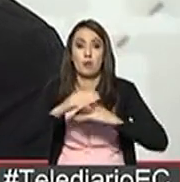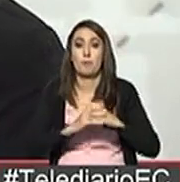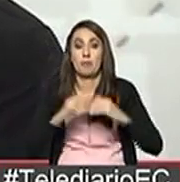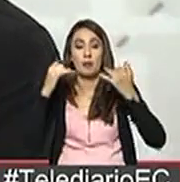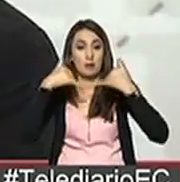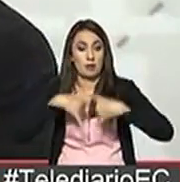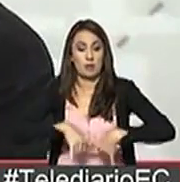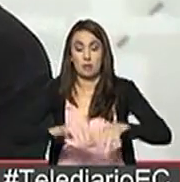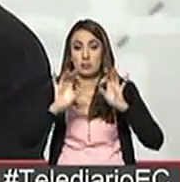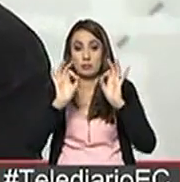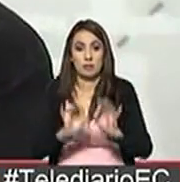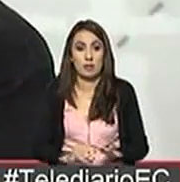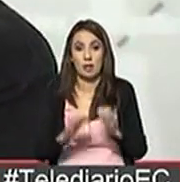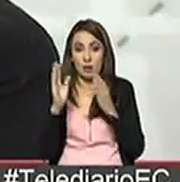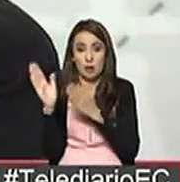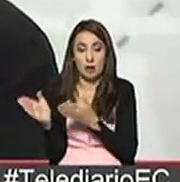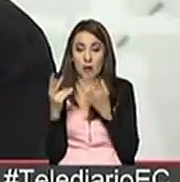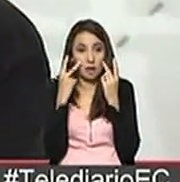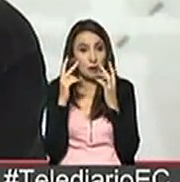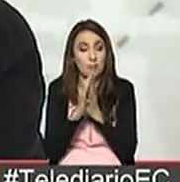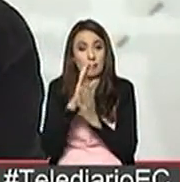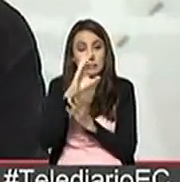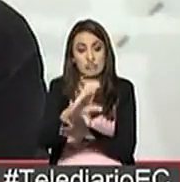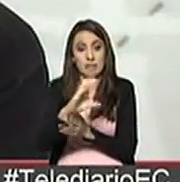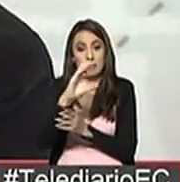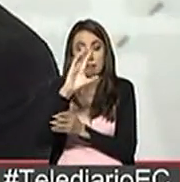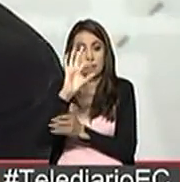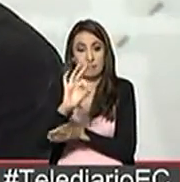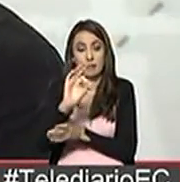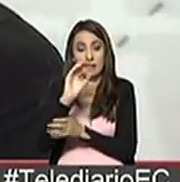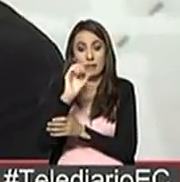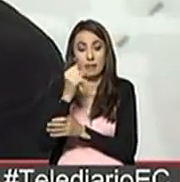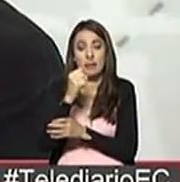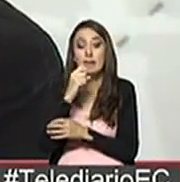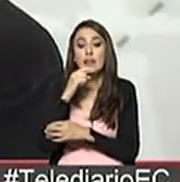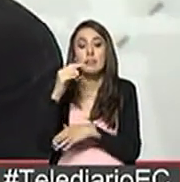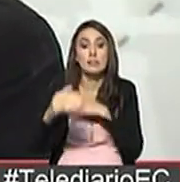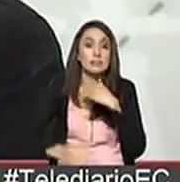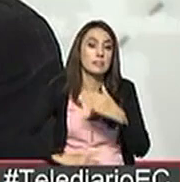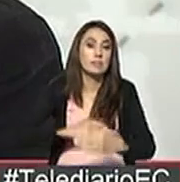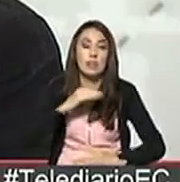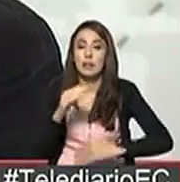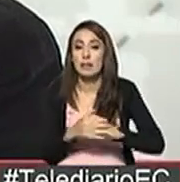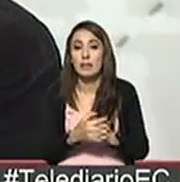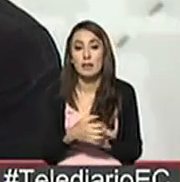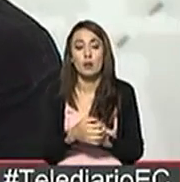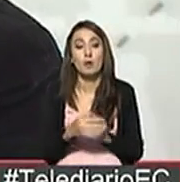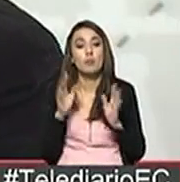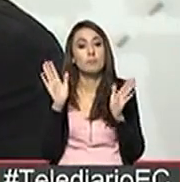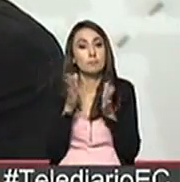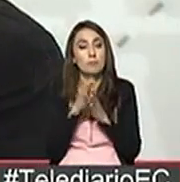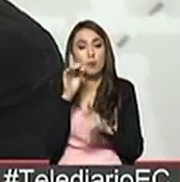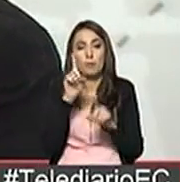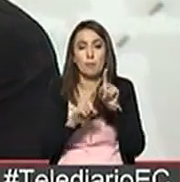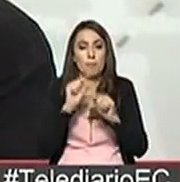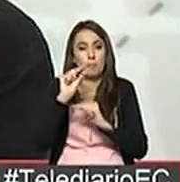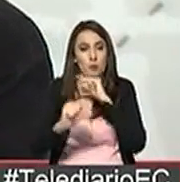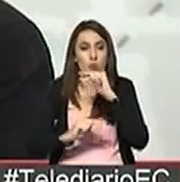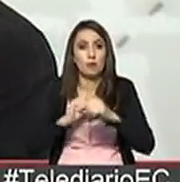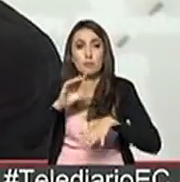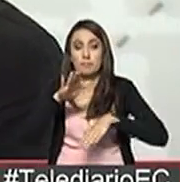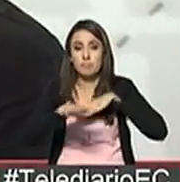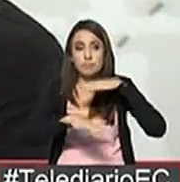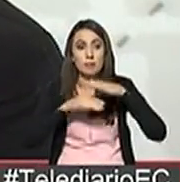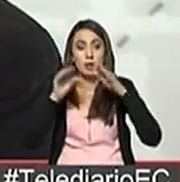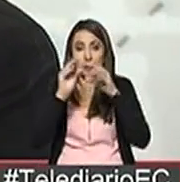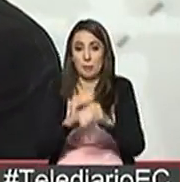los componentes físicos de seguridad, CFS que se llaman, al SRI es un poco tedioso. Ya. Y más